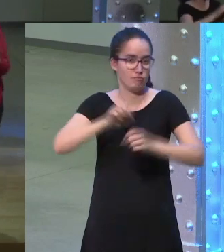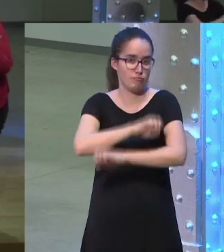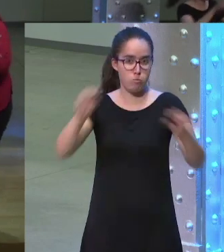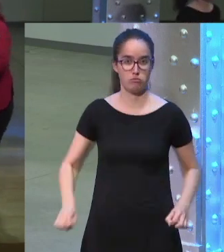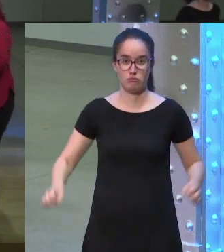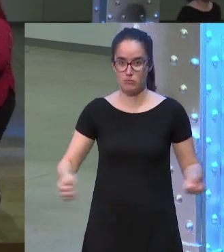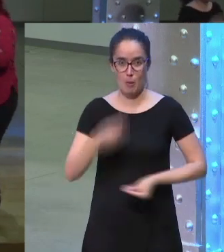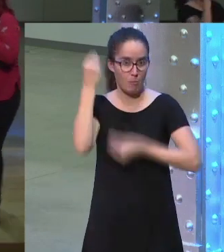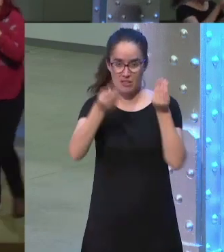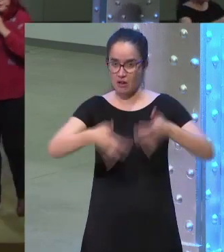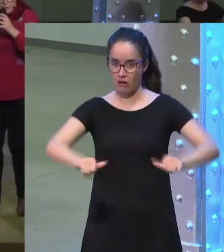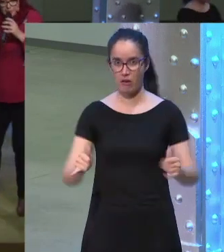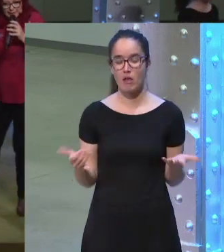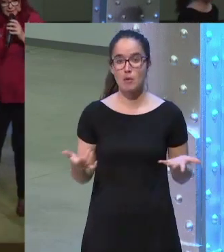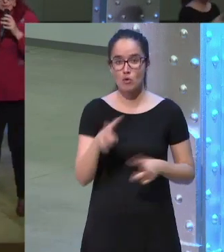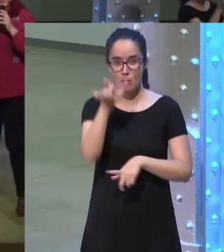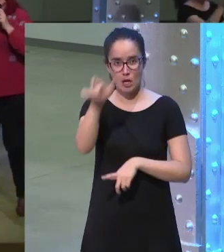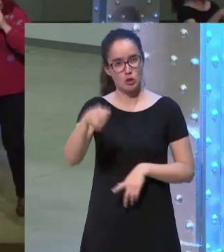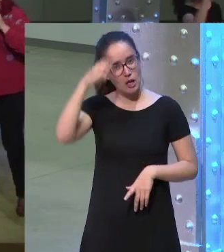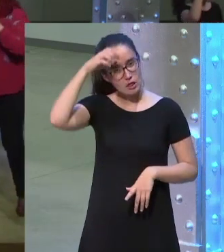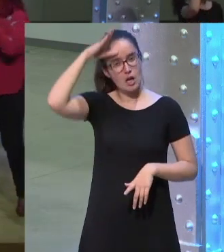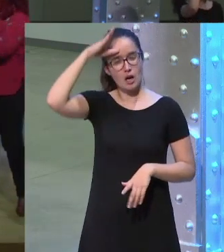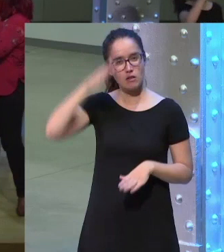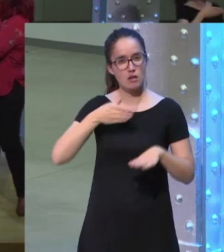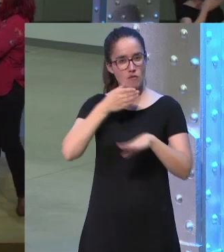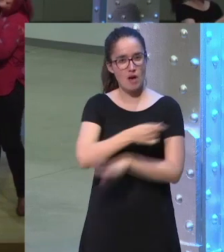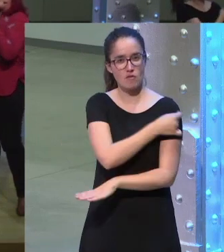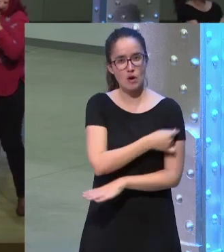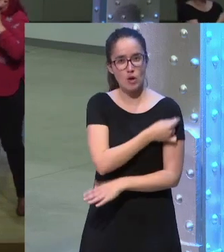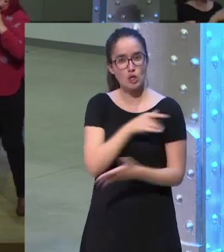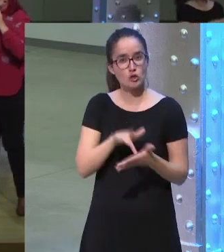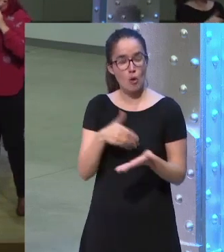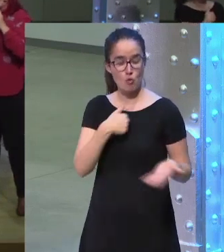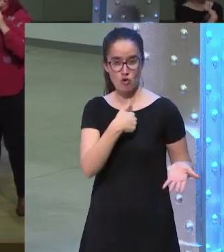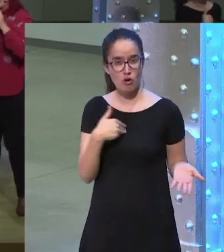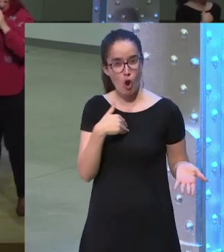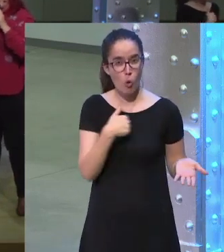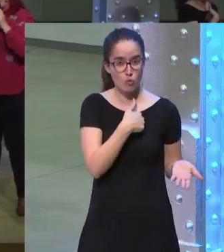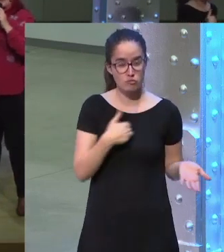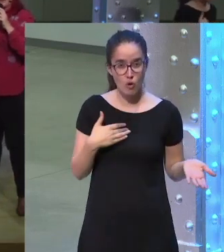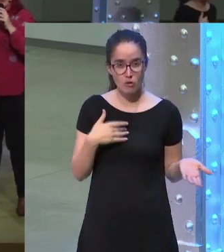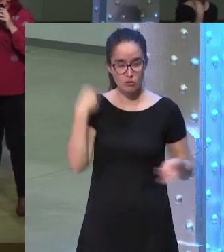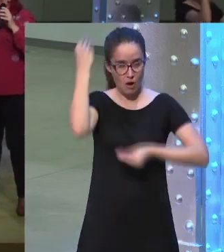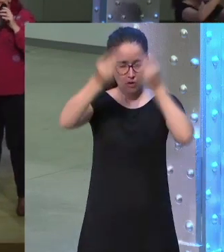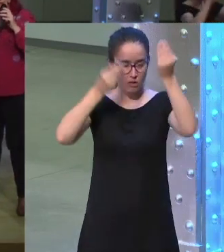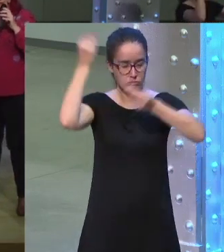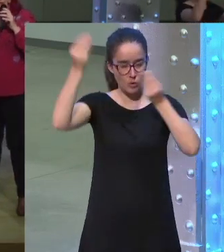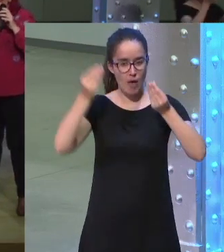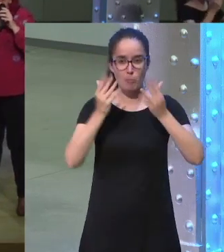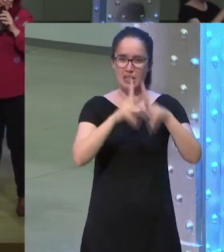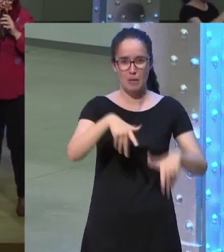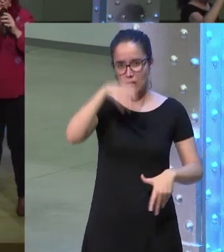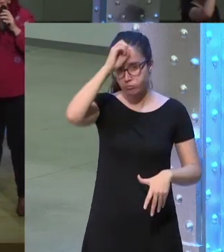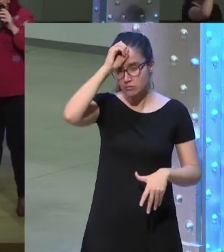no lo piensa. Pero alguien inteligente va a vacunar y tiene una función matemática como esa en su cabeza, aunque no sepa